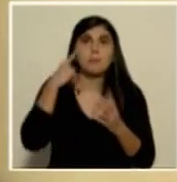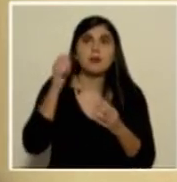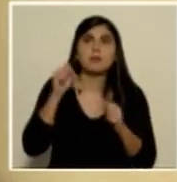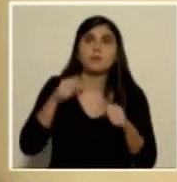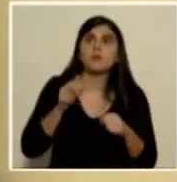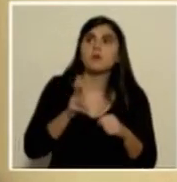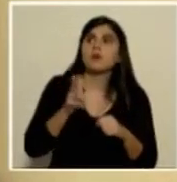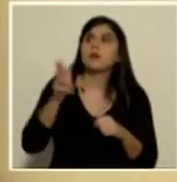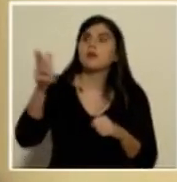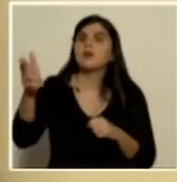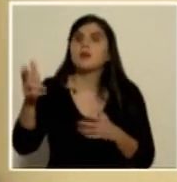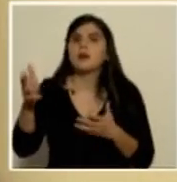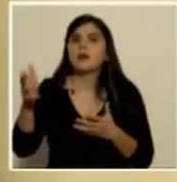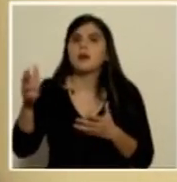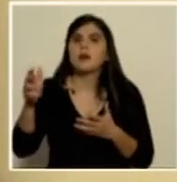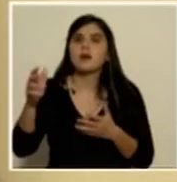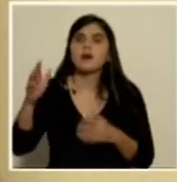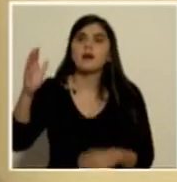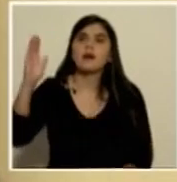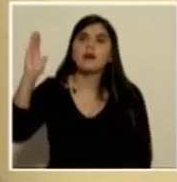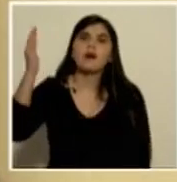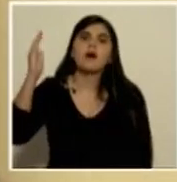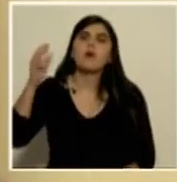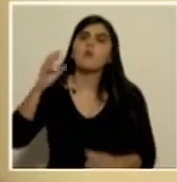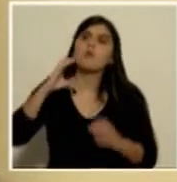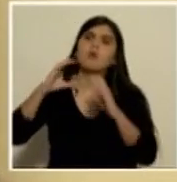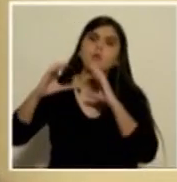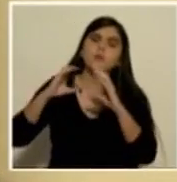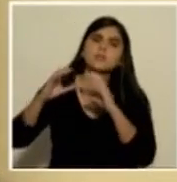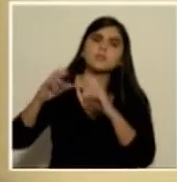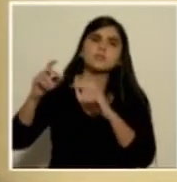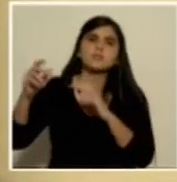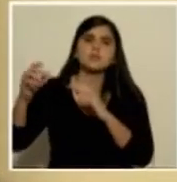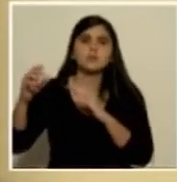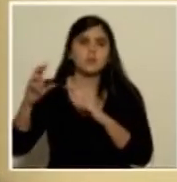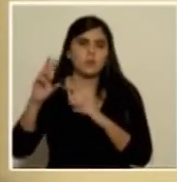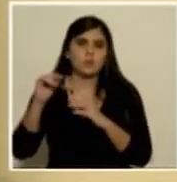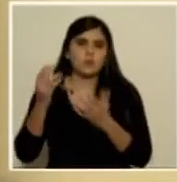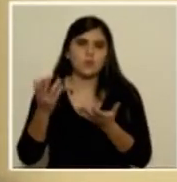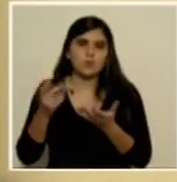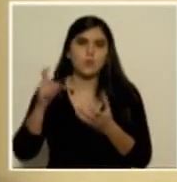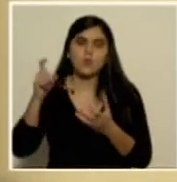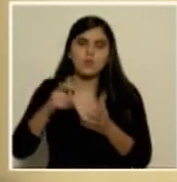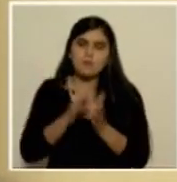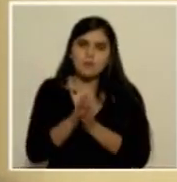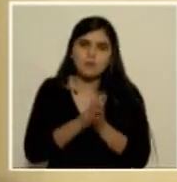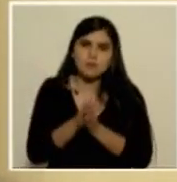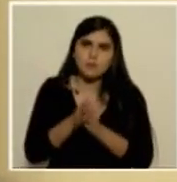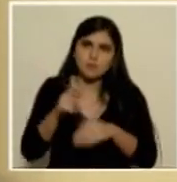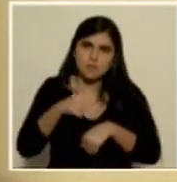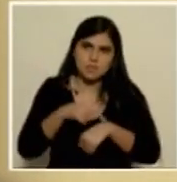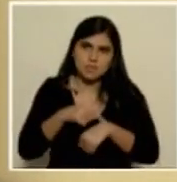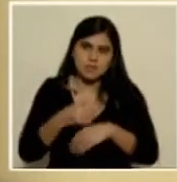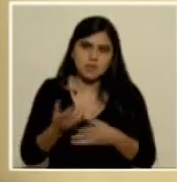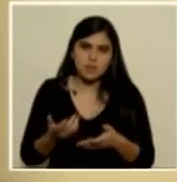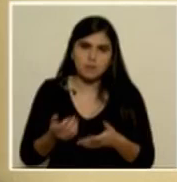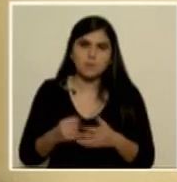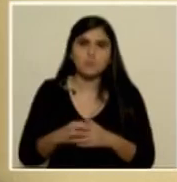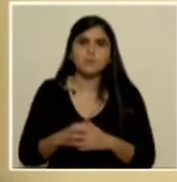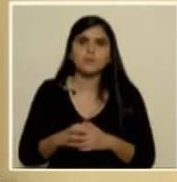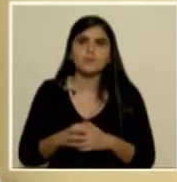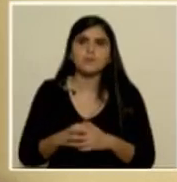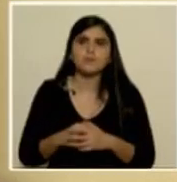a tener una charla y una conversación con el amigo, entonces ahí ya rompemos la burbuja y ahí sí es problema. Entonces también, mientras lo